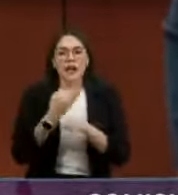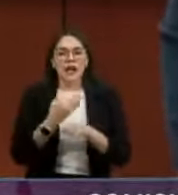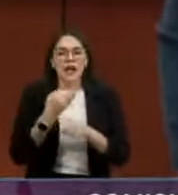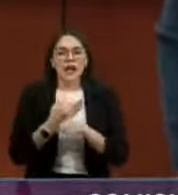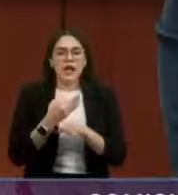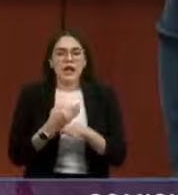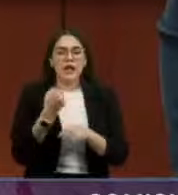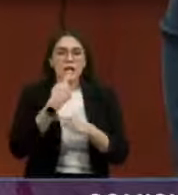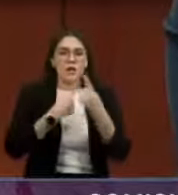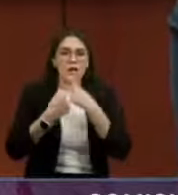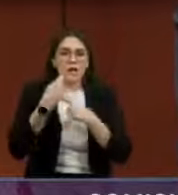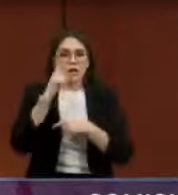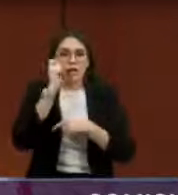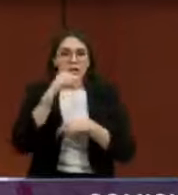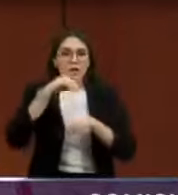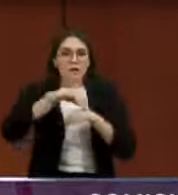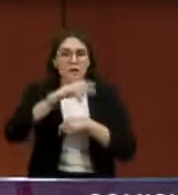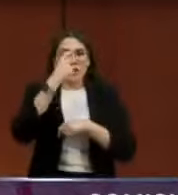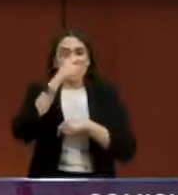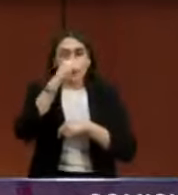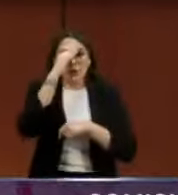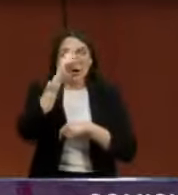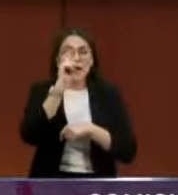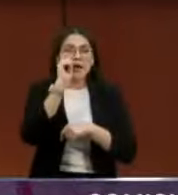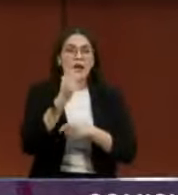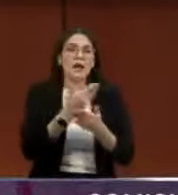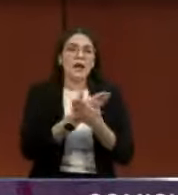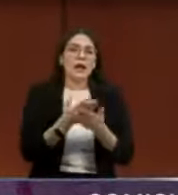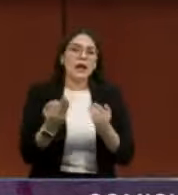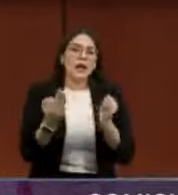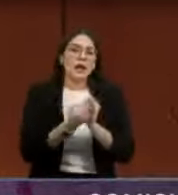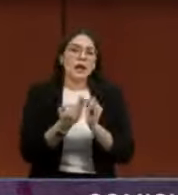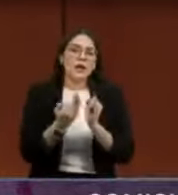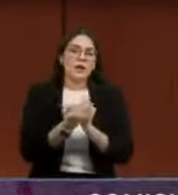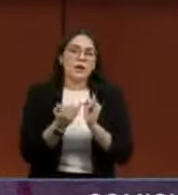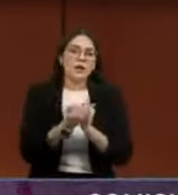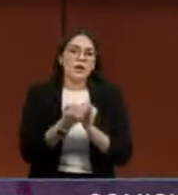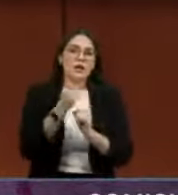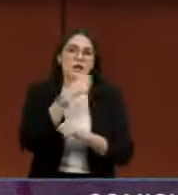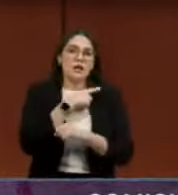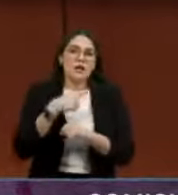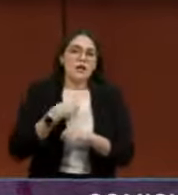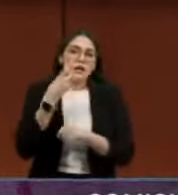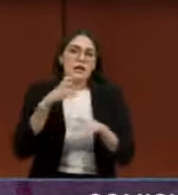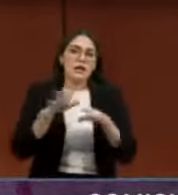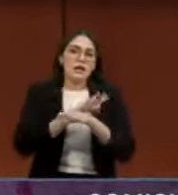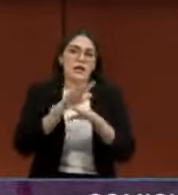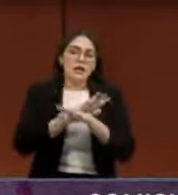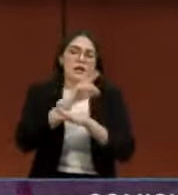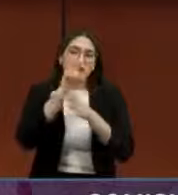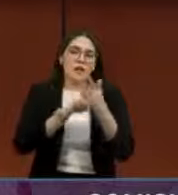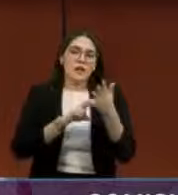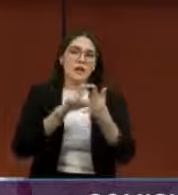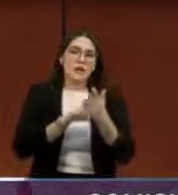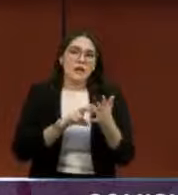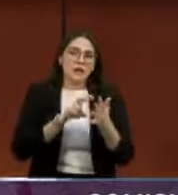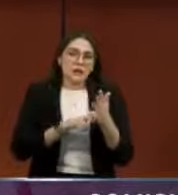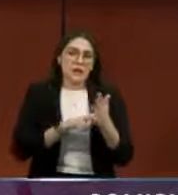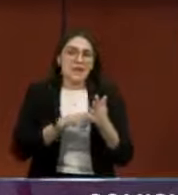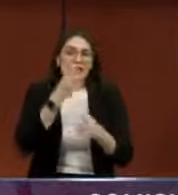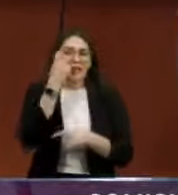legitimada la bandera con la que el Poder Judicial está